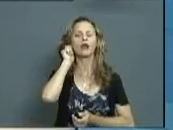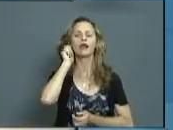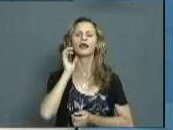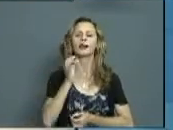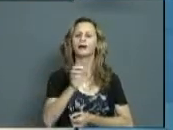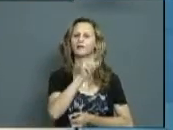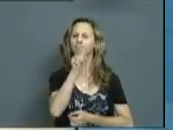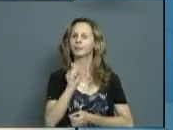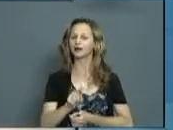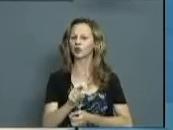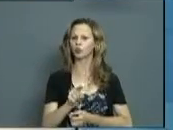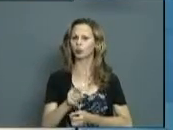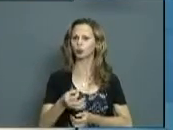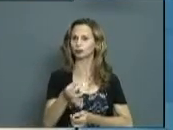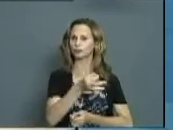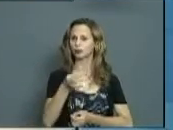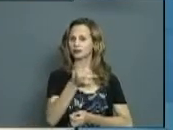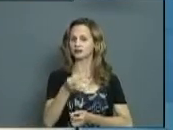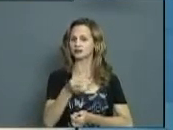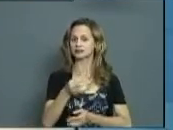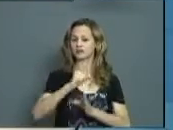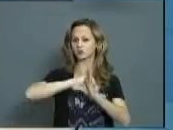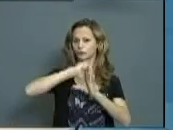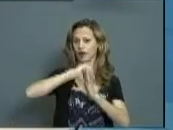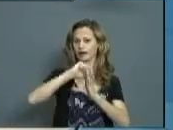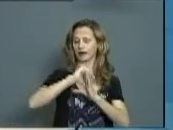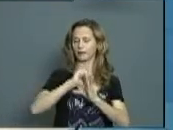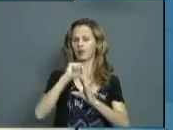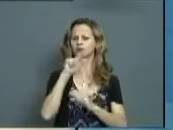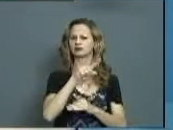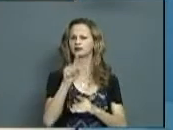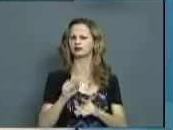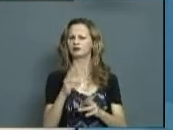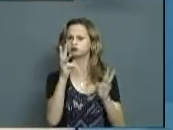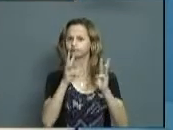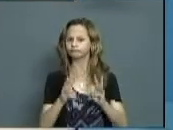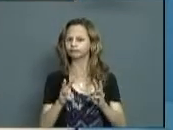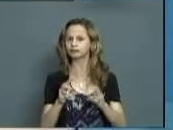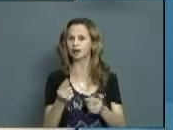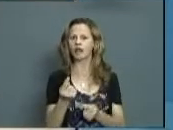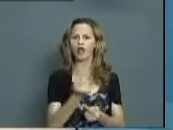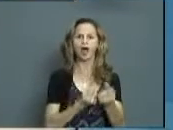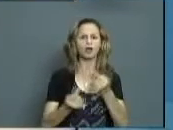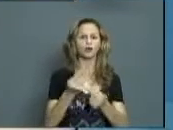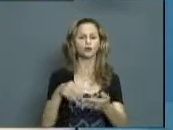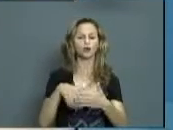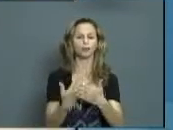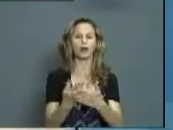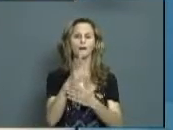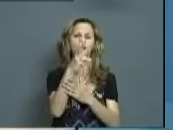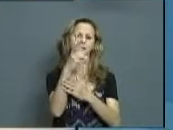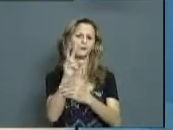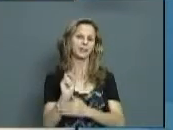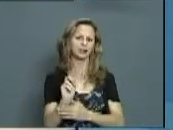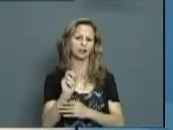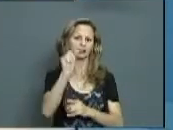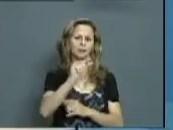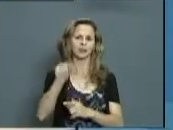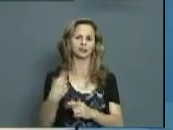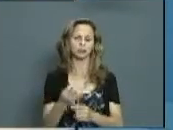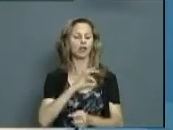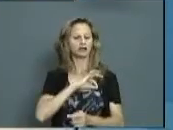Espinosa, perteneciente al municipio urbano Noris, nos dice que allí hace varios días hay alrededor de 20 personas con los síntomas de